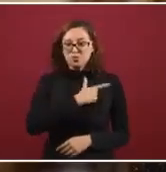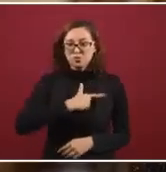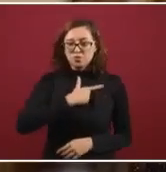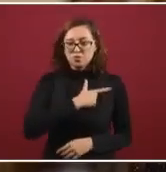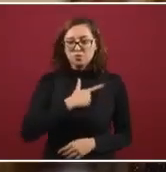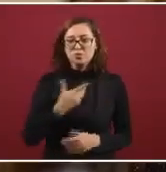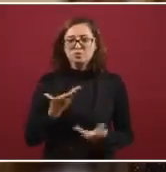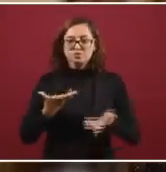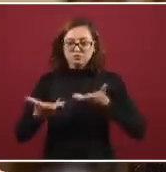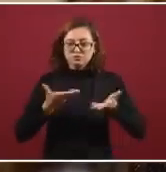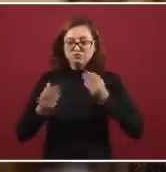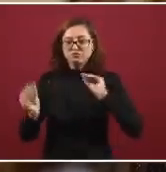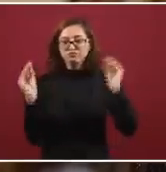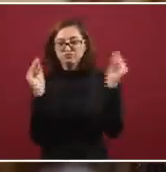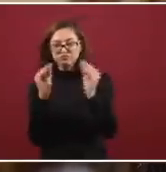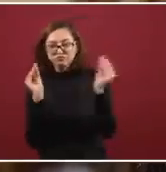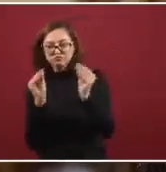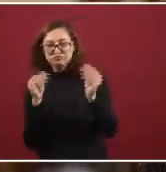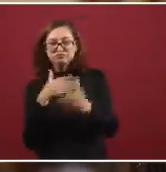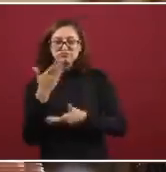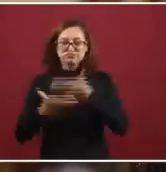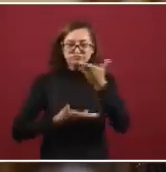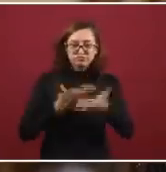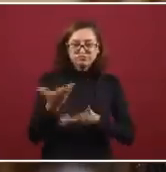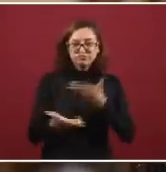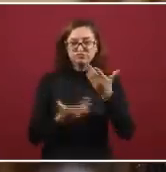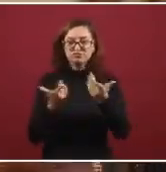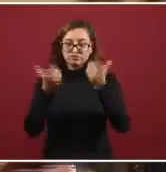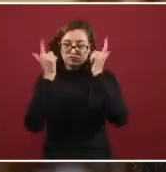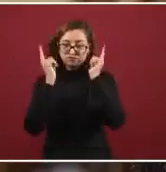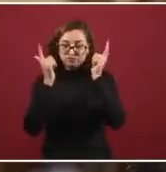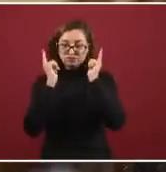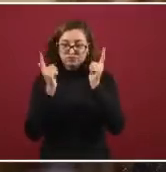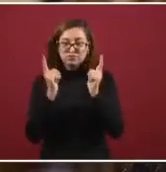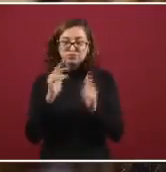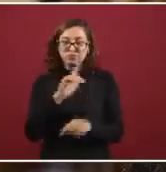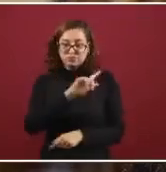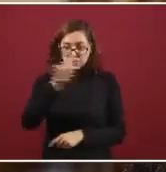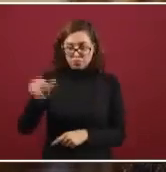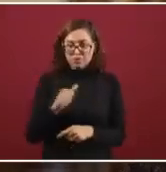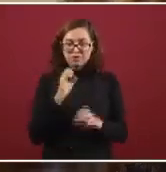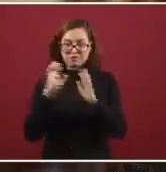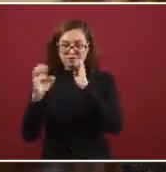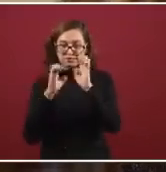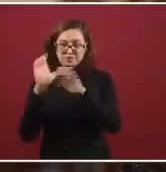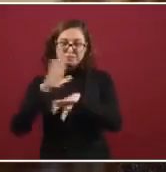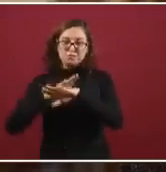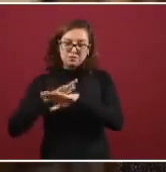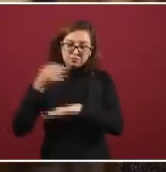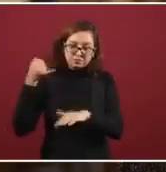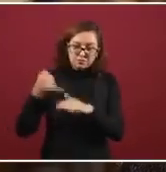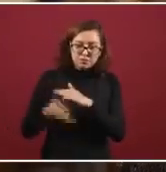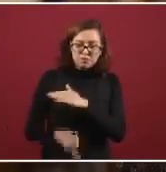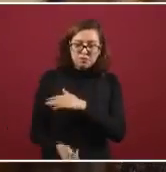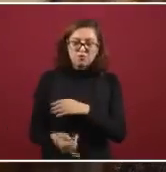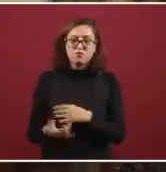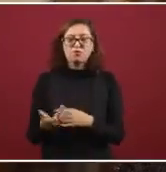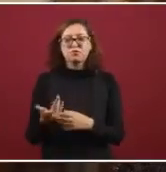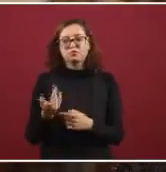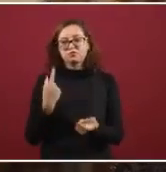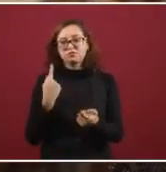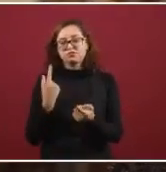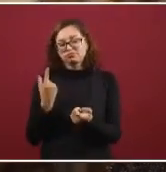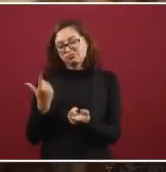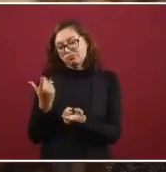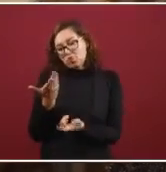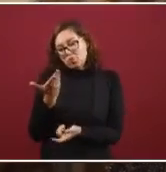el debate de ideas, ojalá podamos pues tener una entrevista para profundizar en estas cuestiones que usted ha